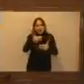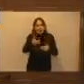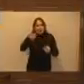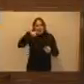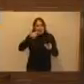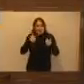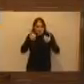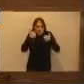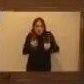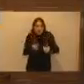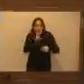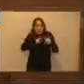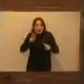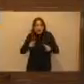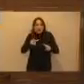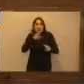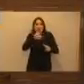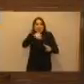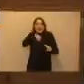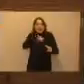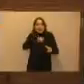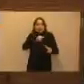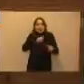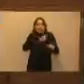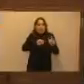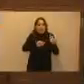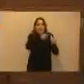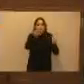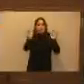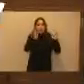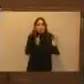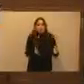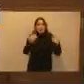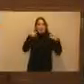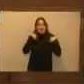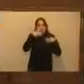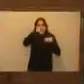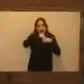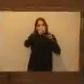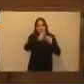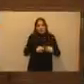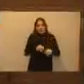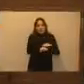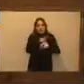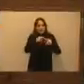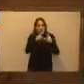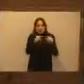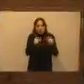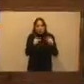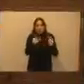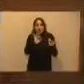de personas que, por el mero hecho de haber ocupado un puesto de responsabilidad en la Administración del Principado de Asturias? Miren, otra